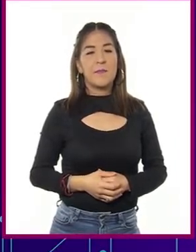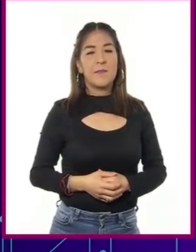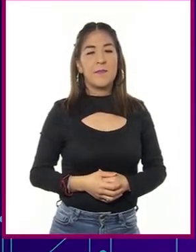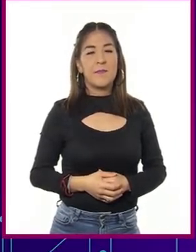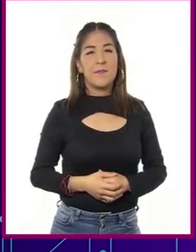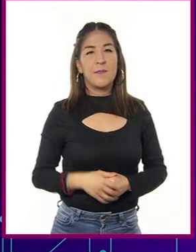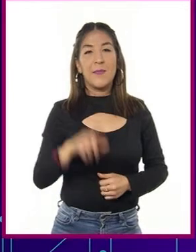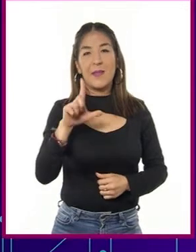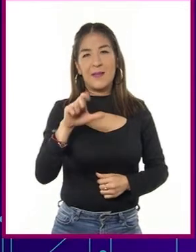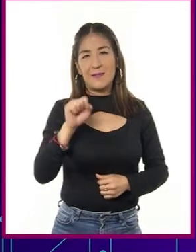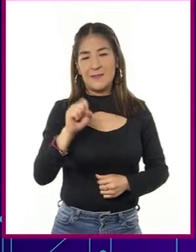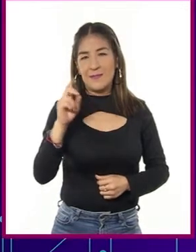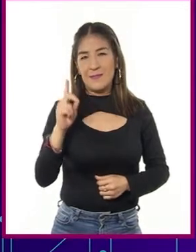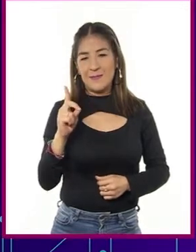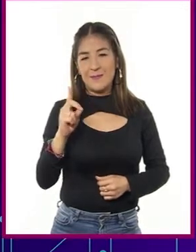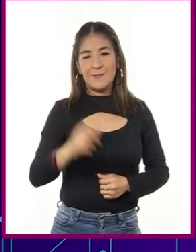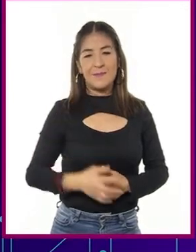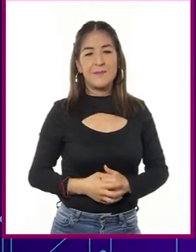Trippies,